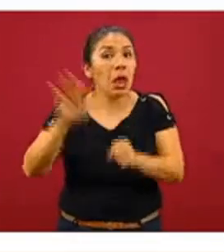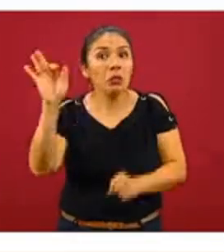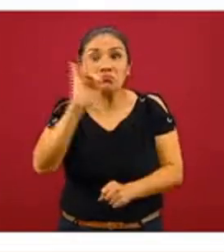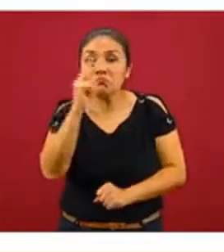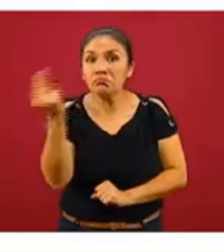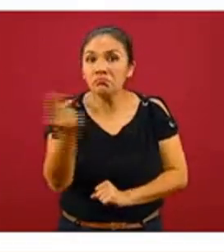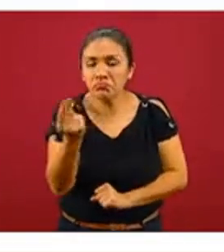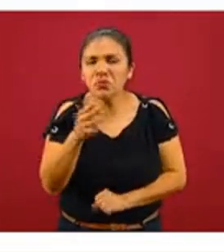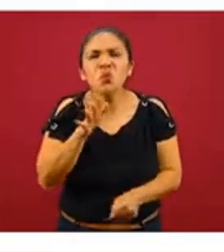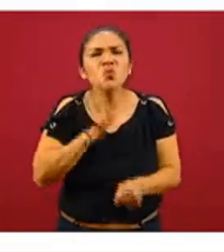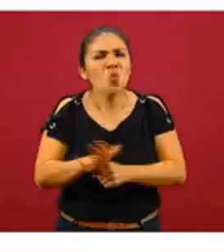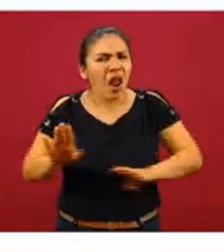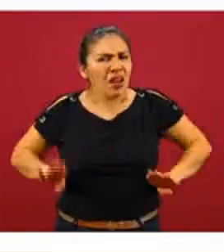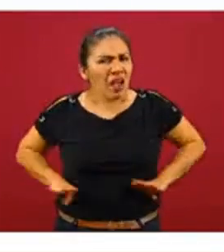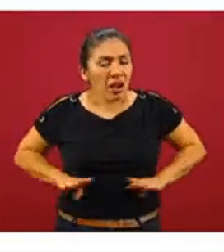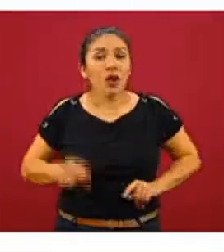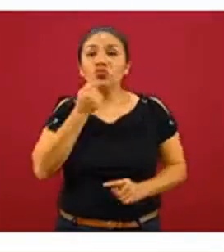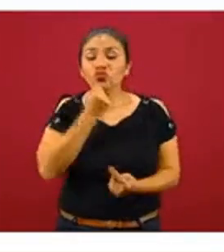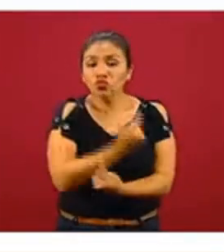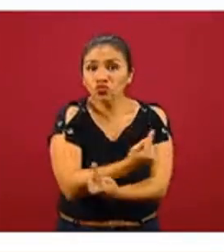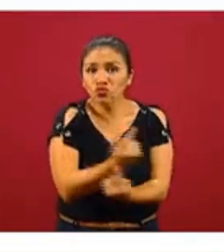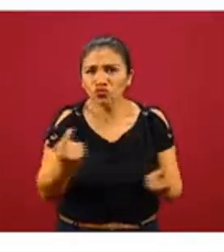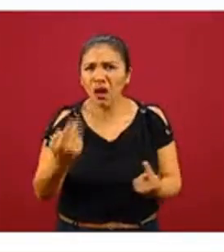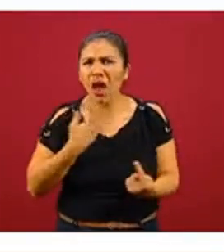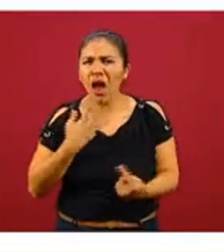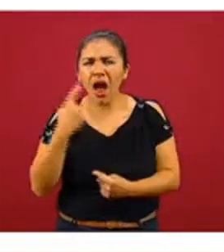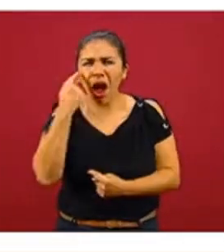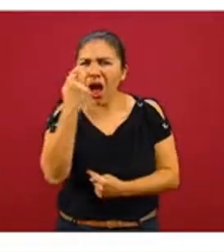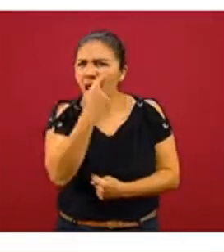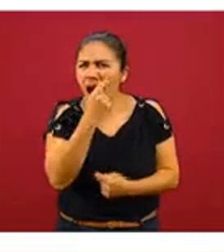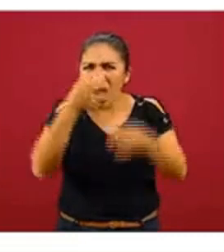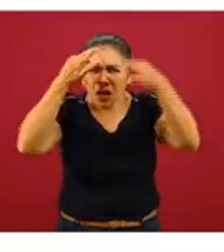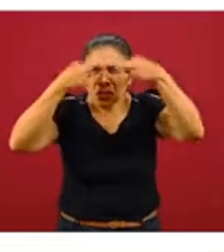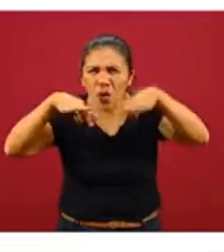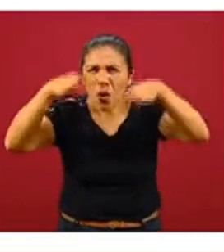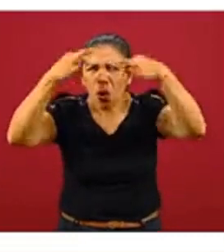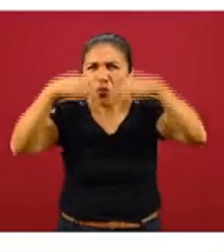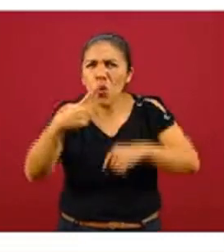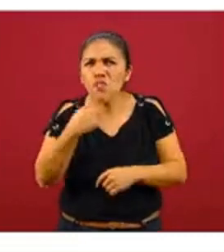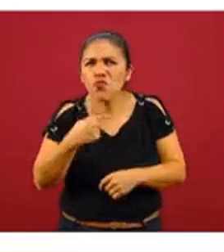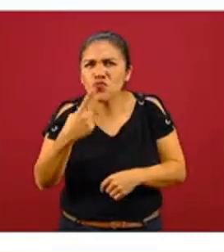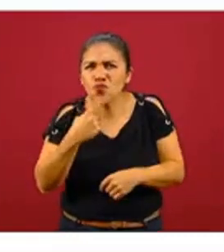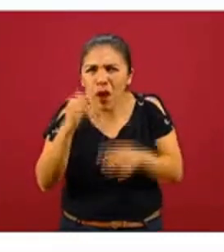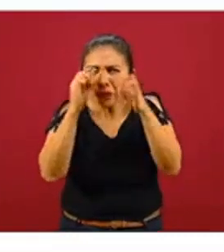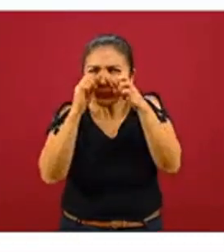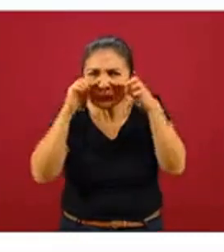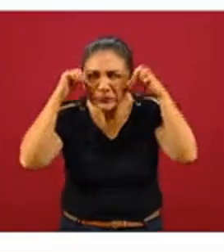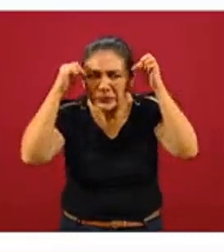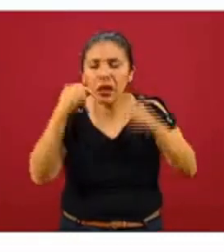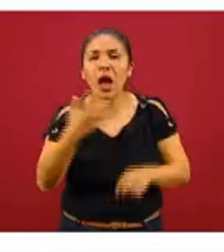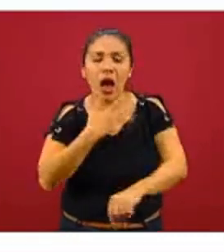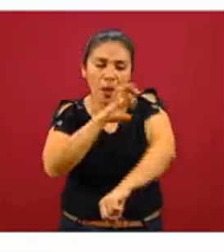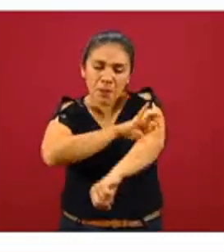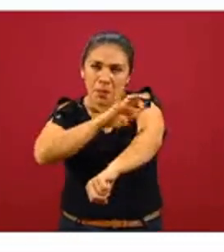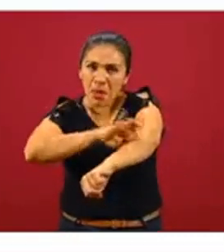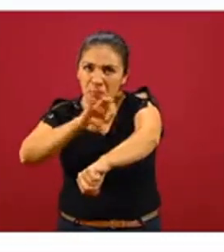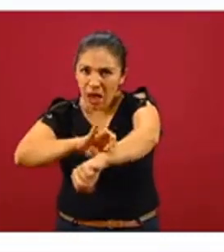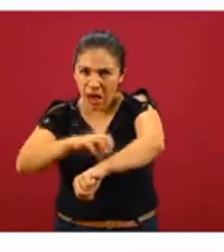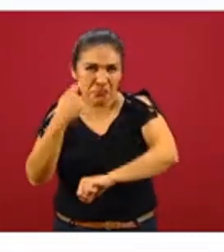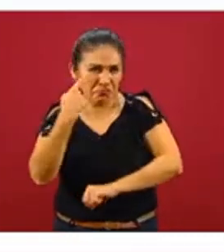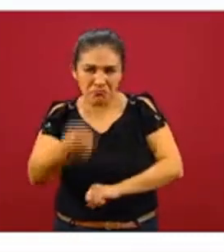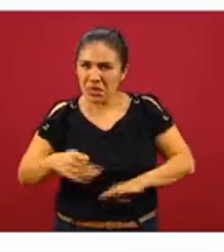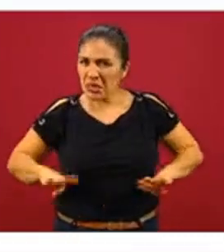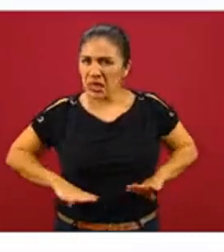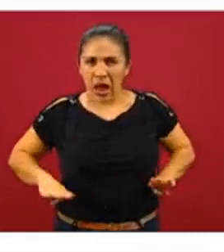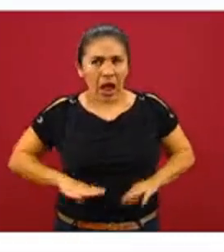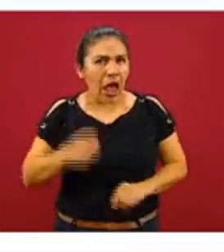las características? Los niños se presentan con conjuntivitis, se presentan con el exantema característico,